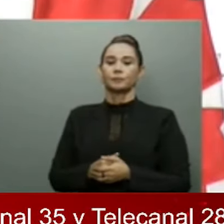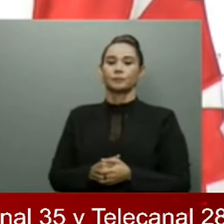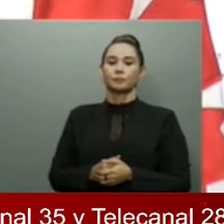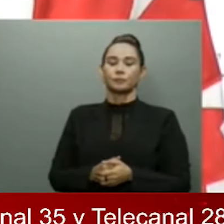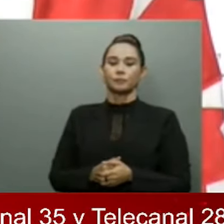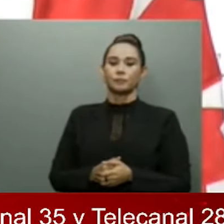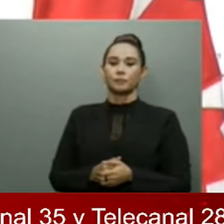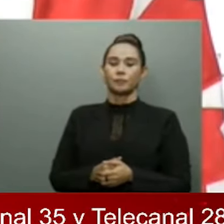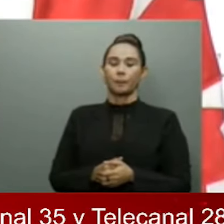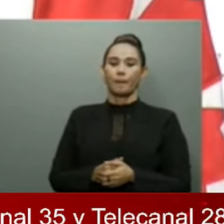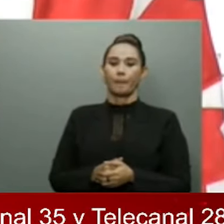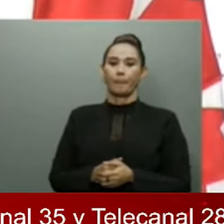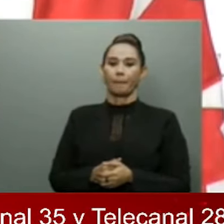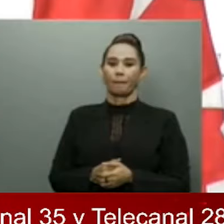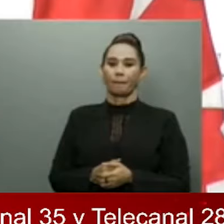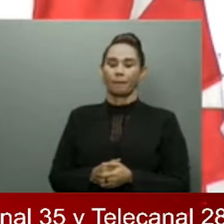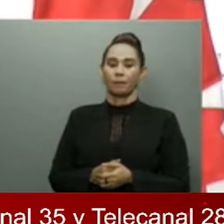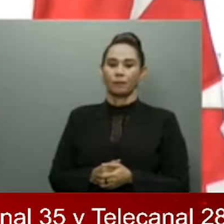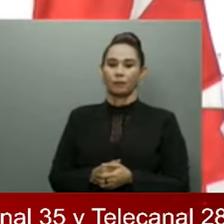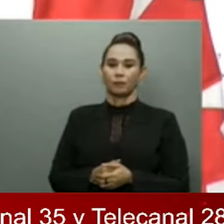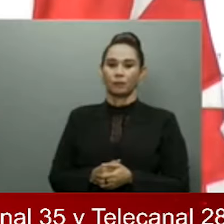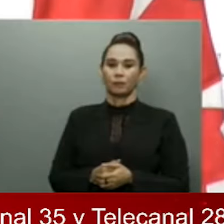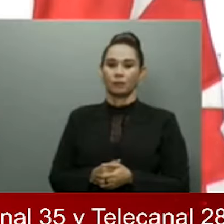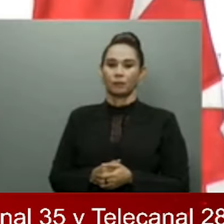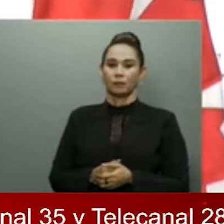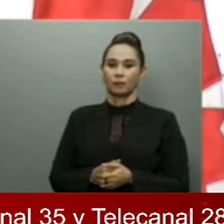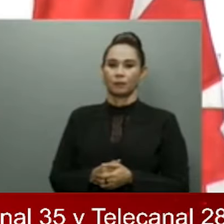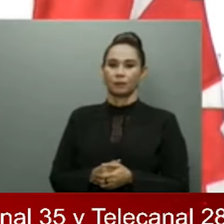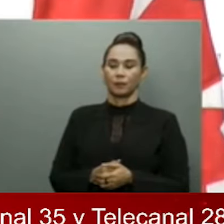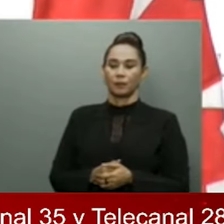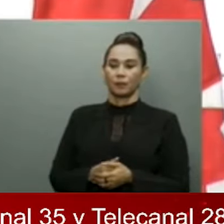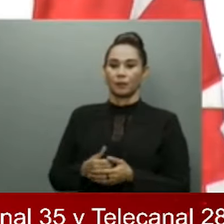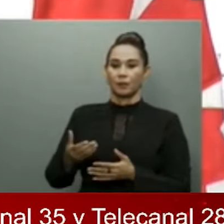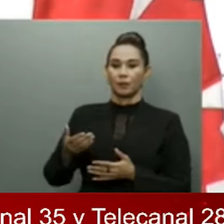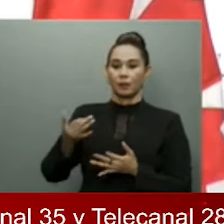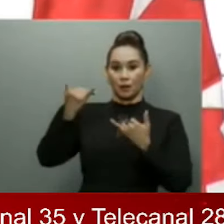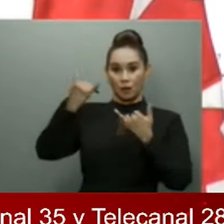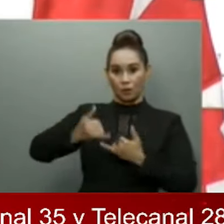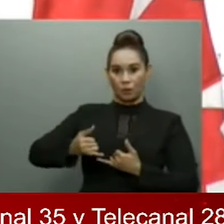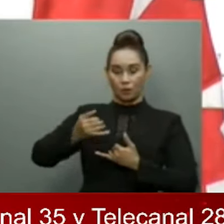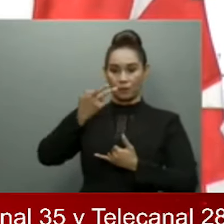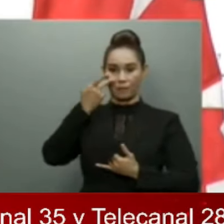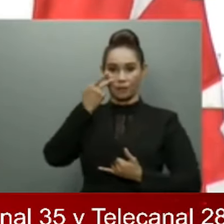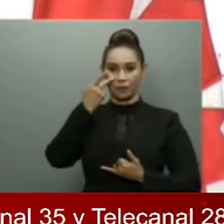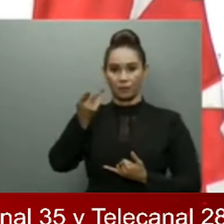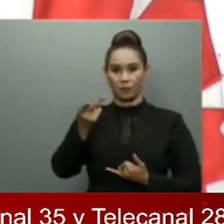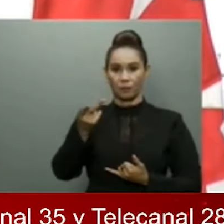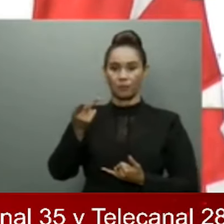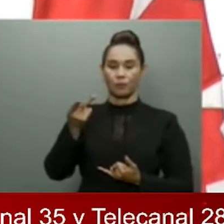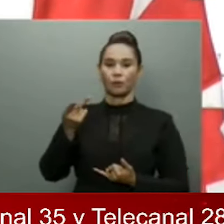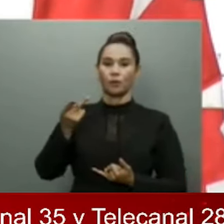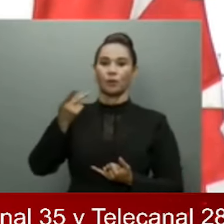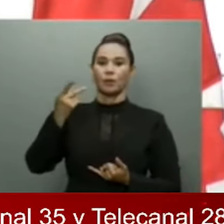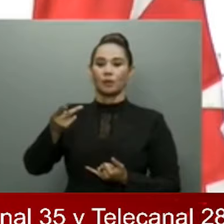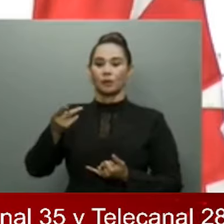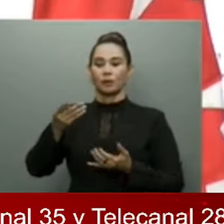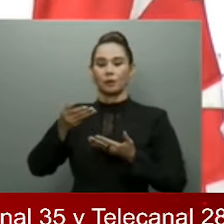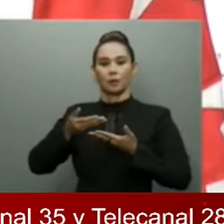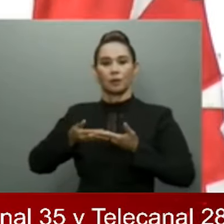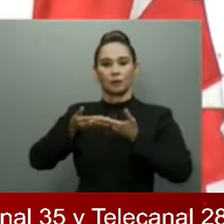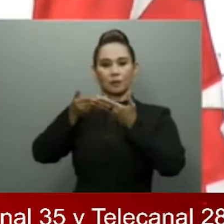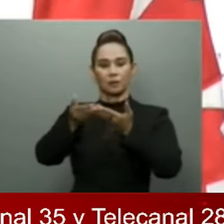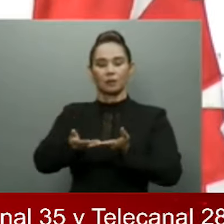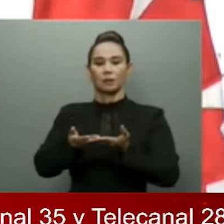que veíamos que ahora apenas es que estamos ya y le dimos los recursos y ya